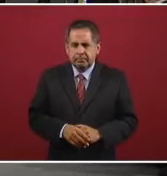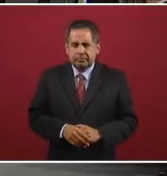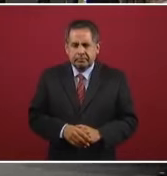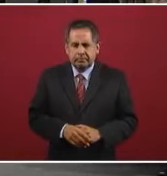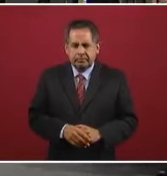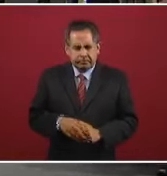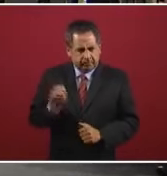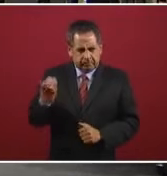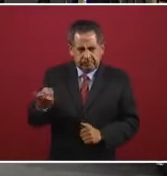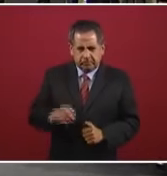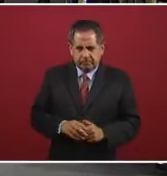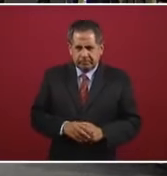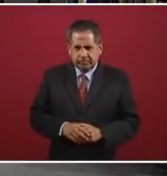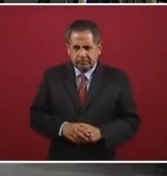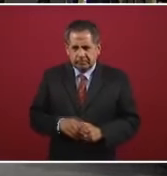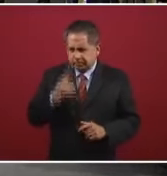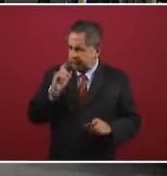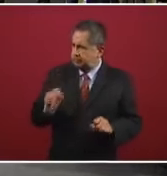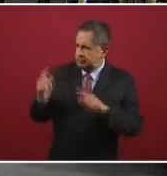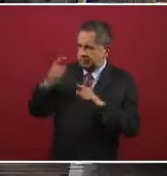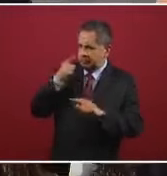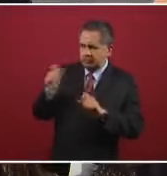Sí. A ver, pónganla